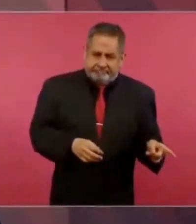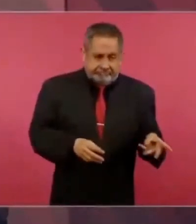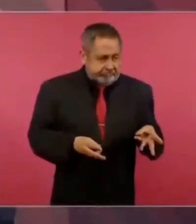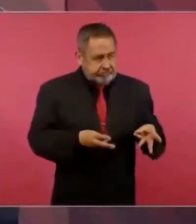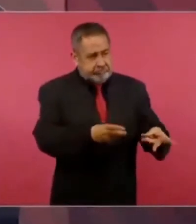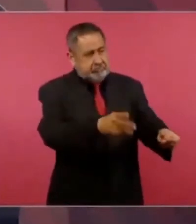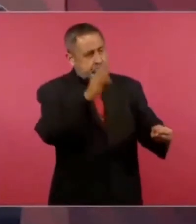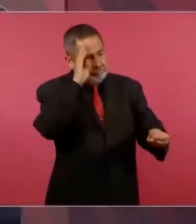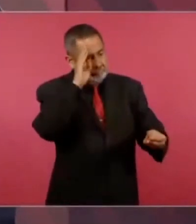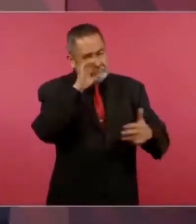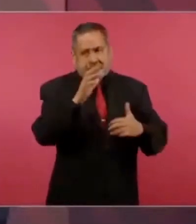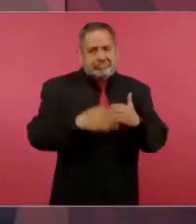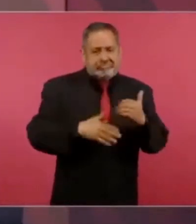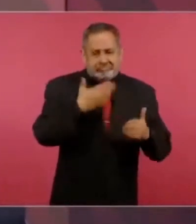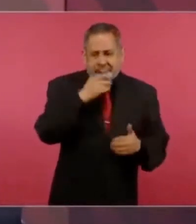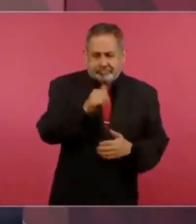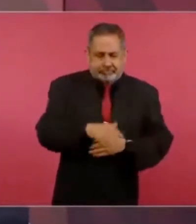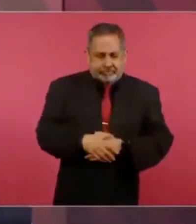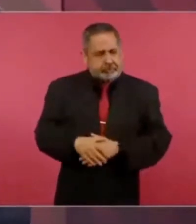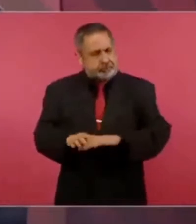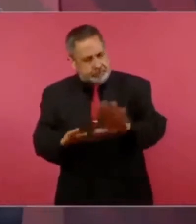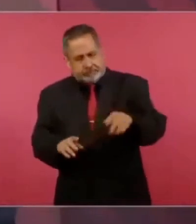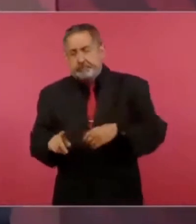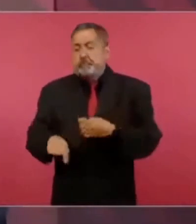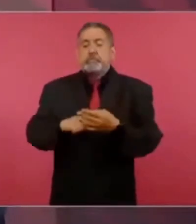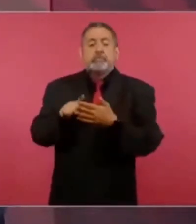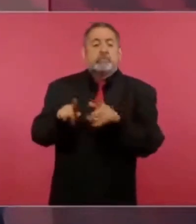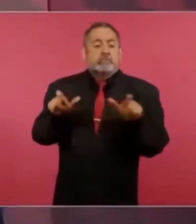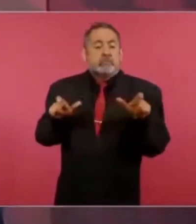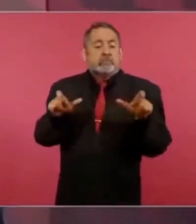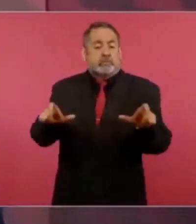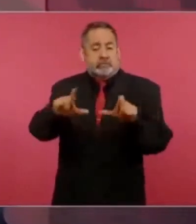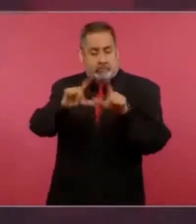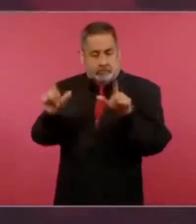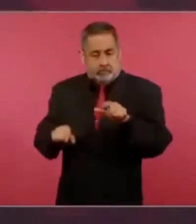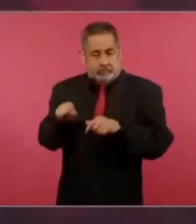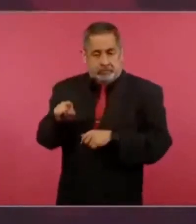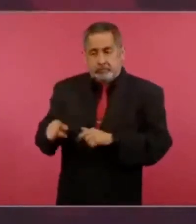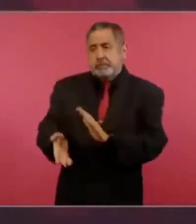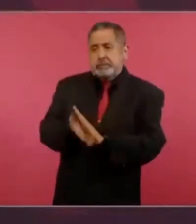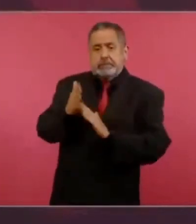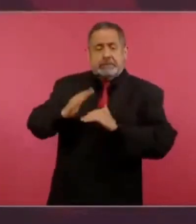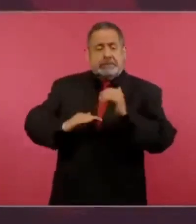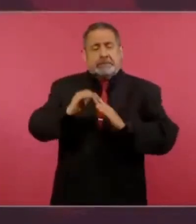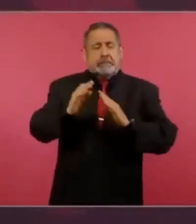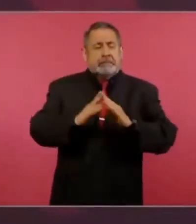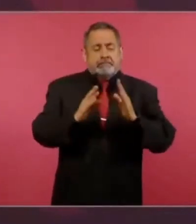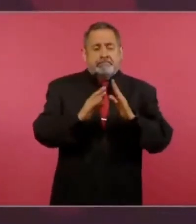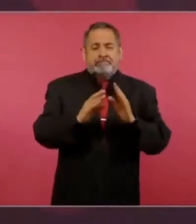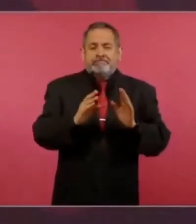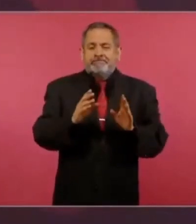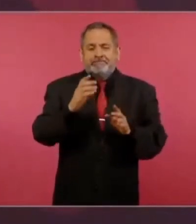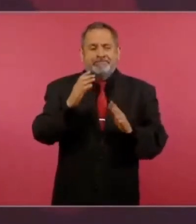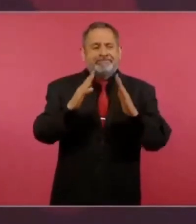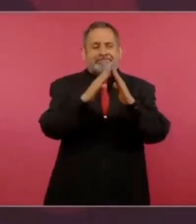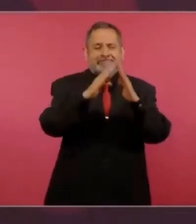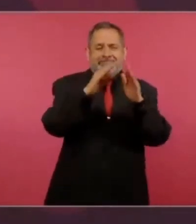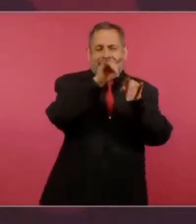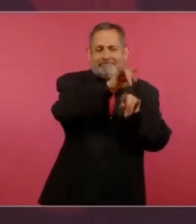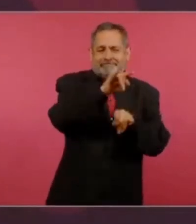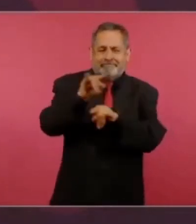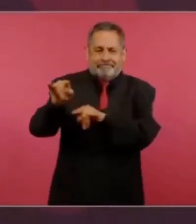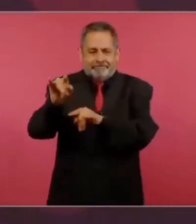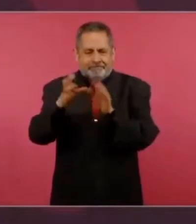Bueno, para la Guardia Nacional han construido los ingenieros militares